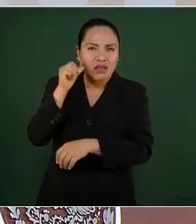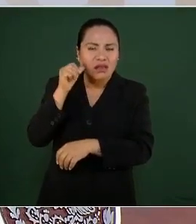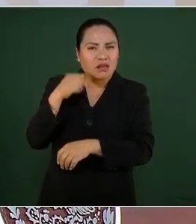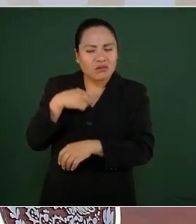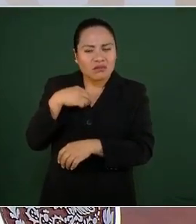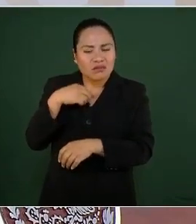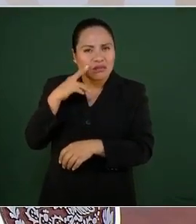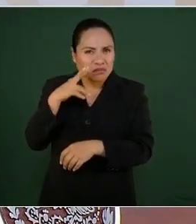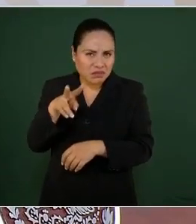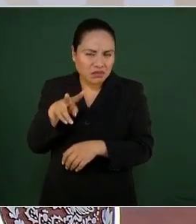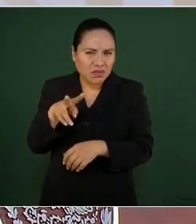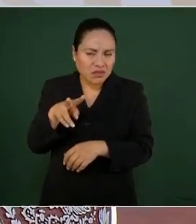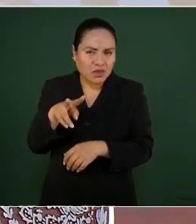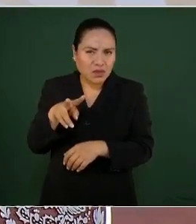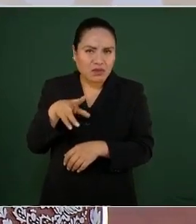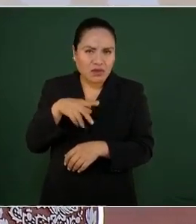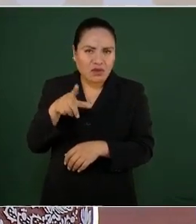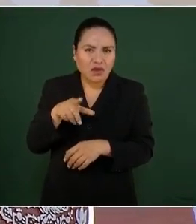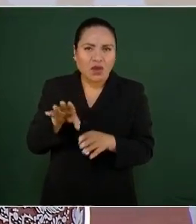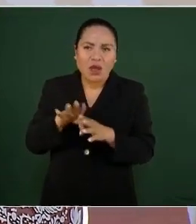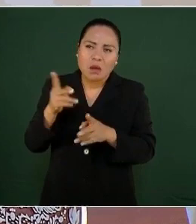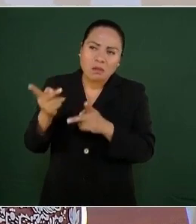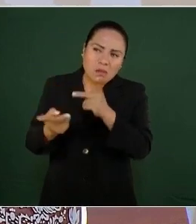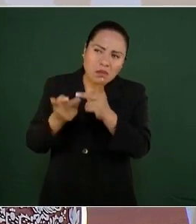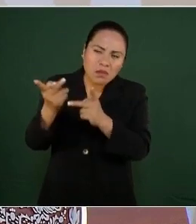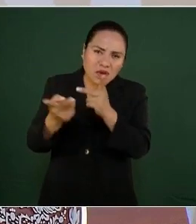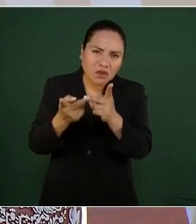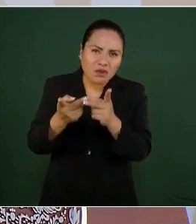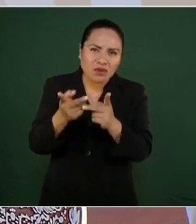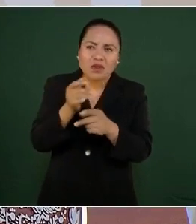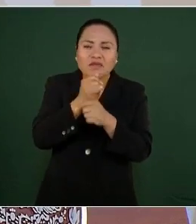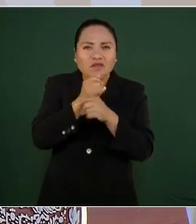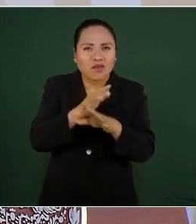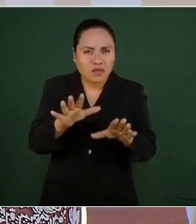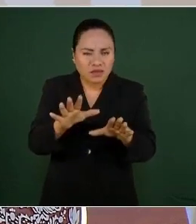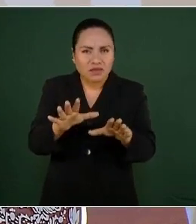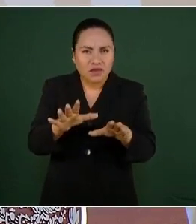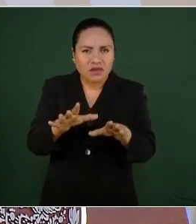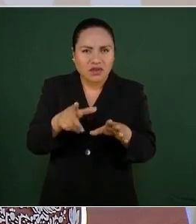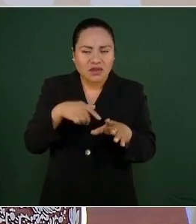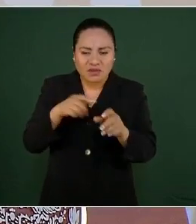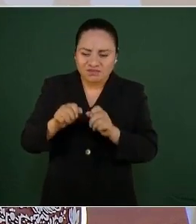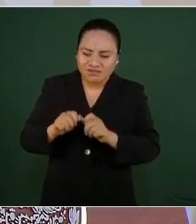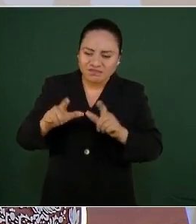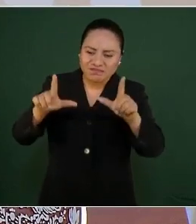estadística de esta página que da datos.